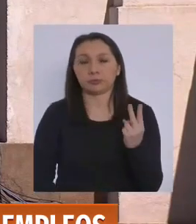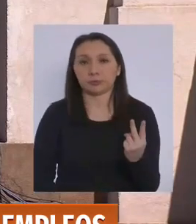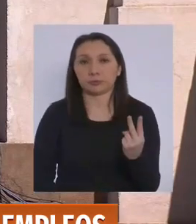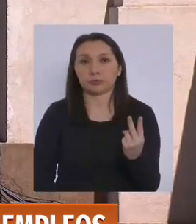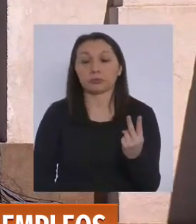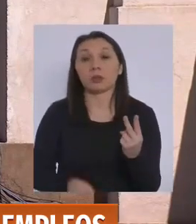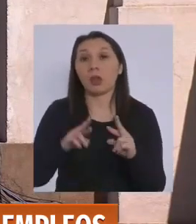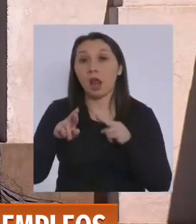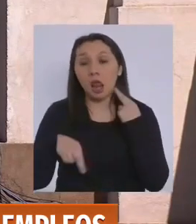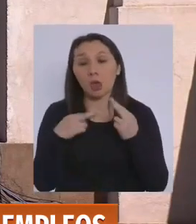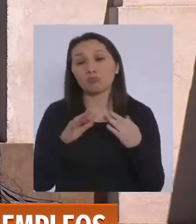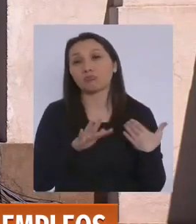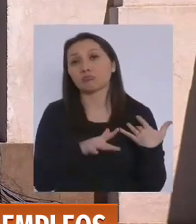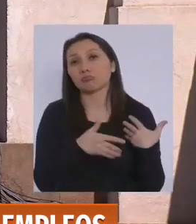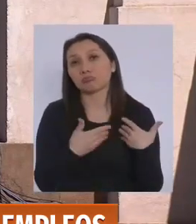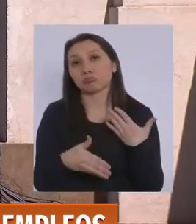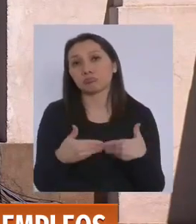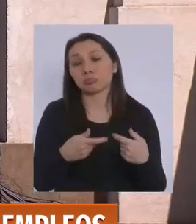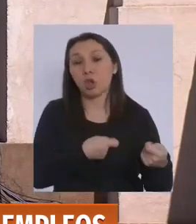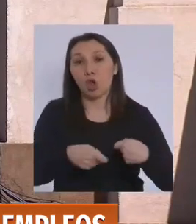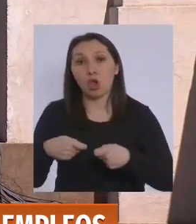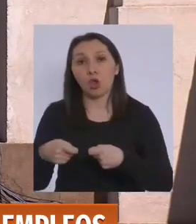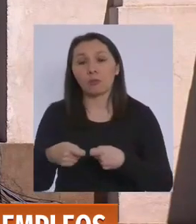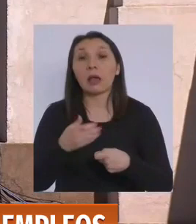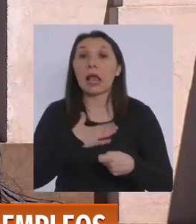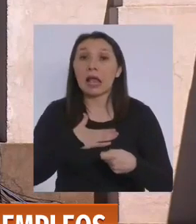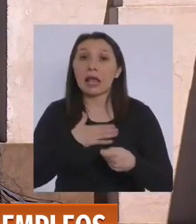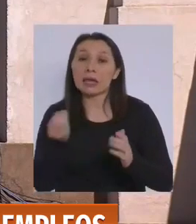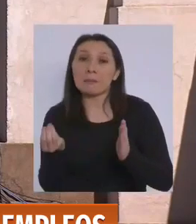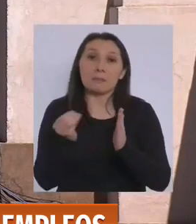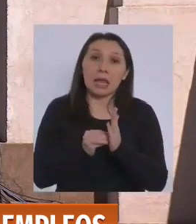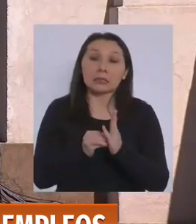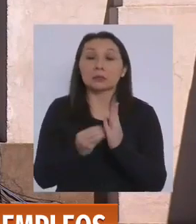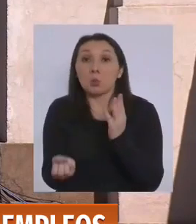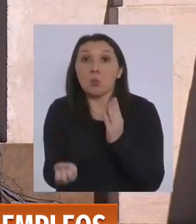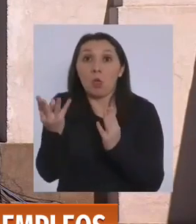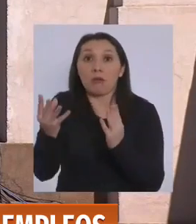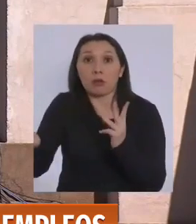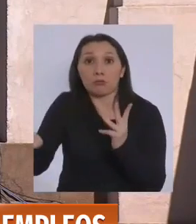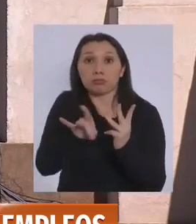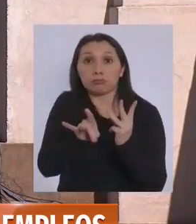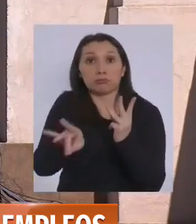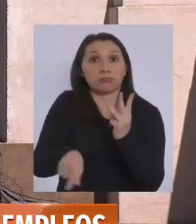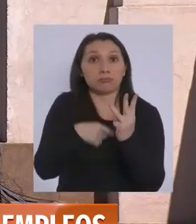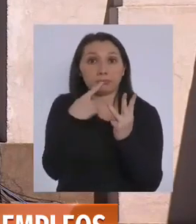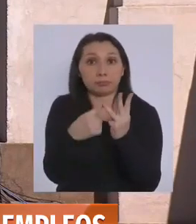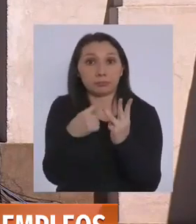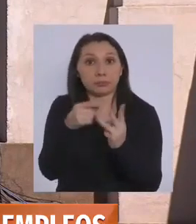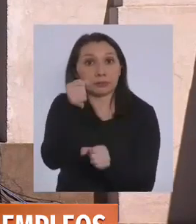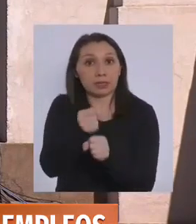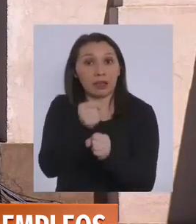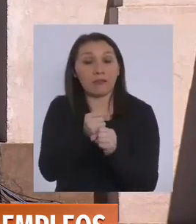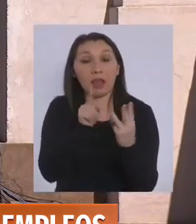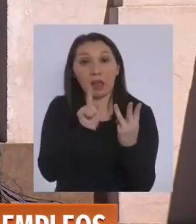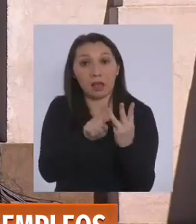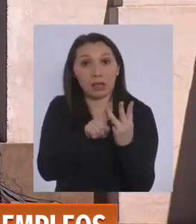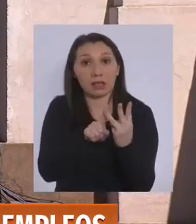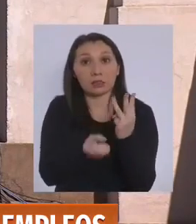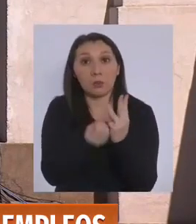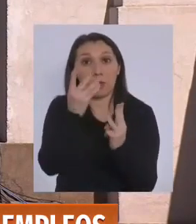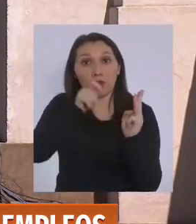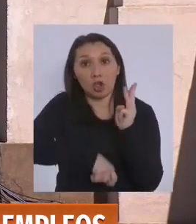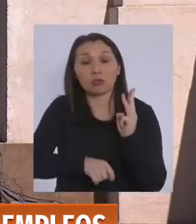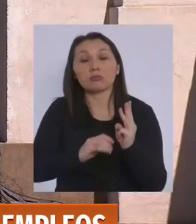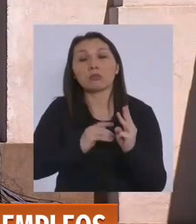ese restaurante o ese comercio quiere contratar a un tercer trabajador, por ese tercer trabajador va a recibir